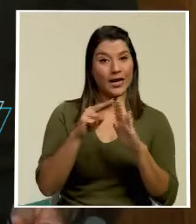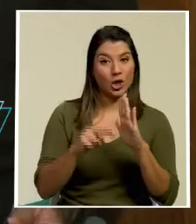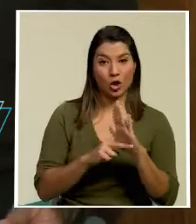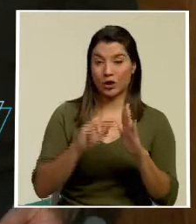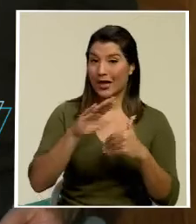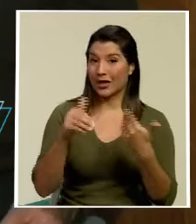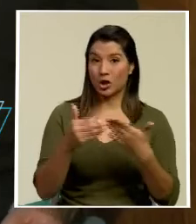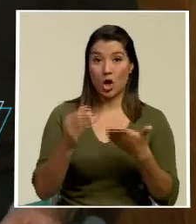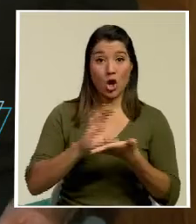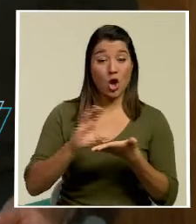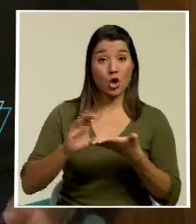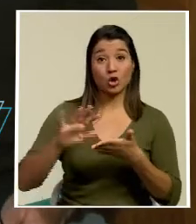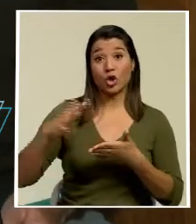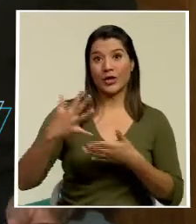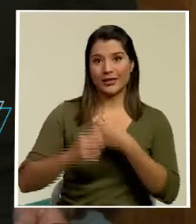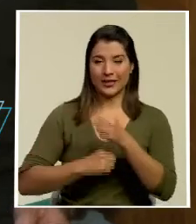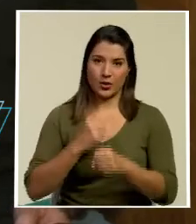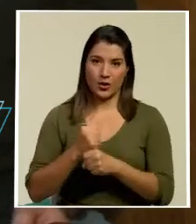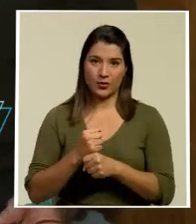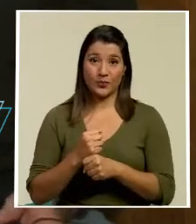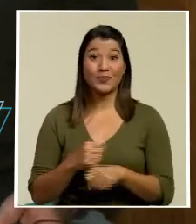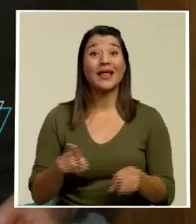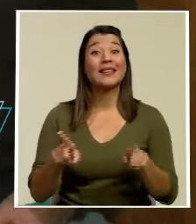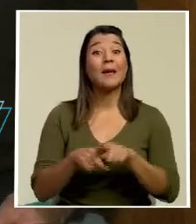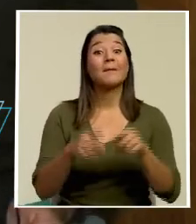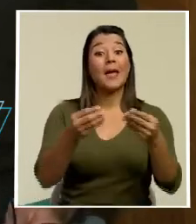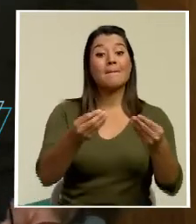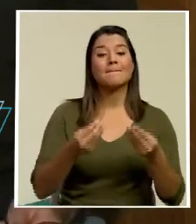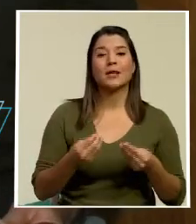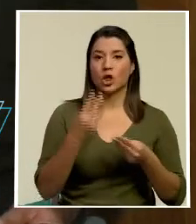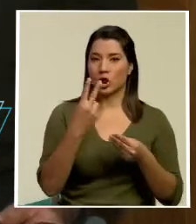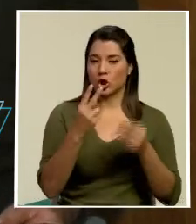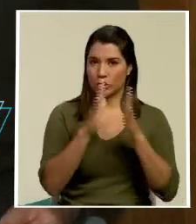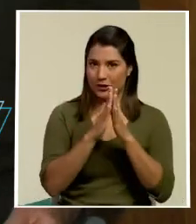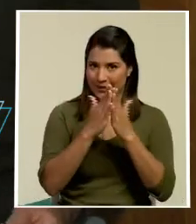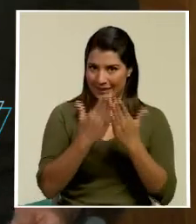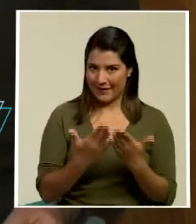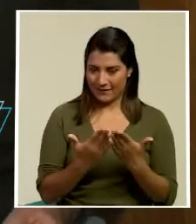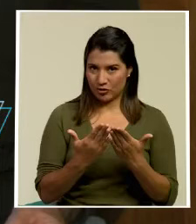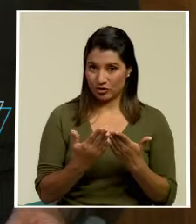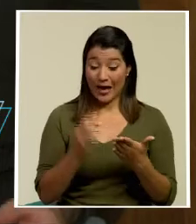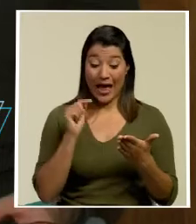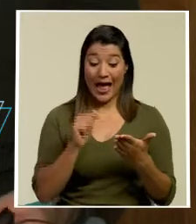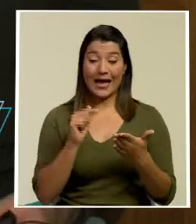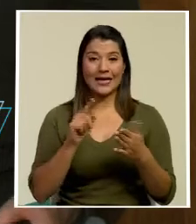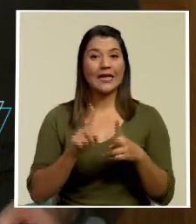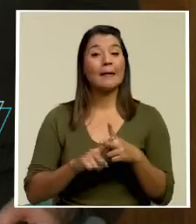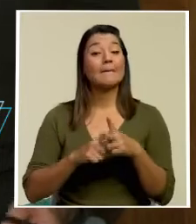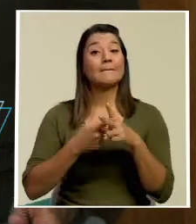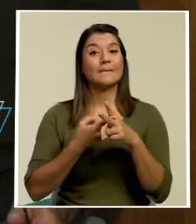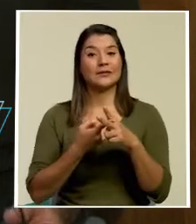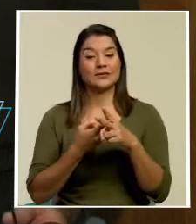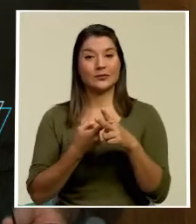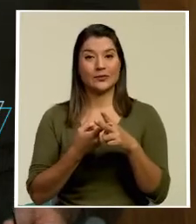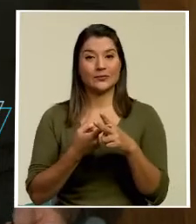quinto año. También me dio 2 libros, que ahí es donde empezó